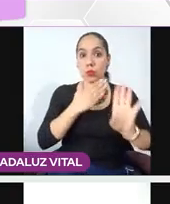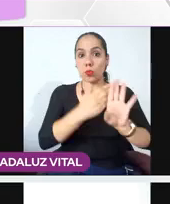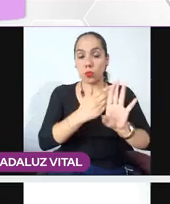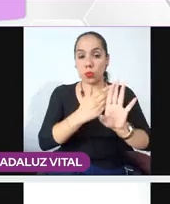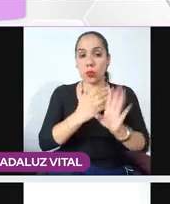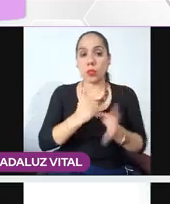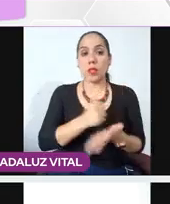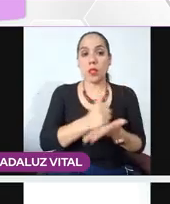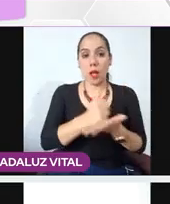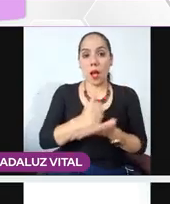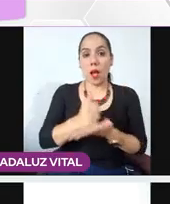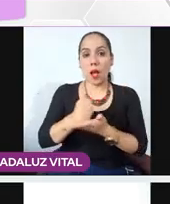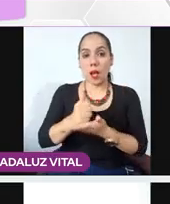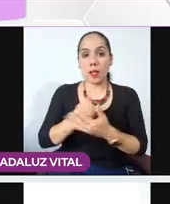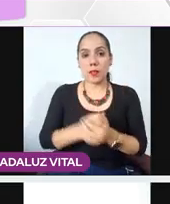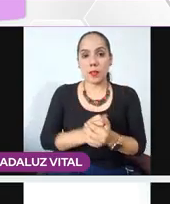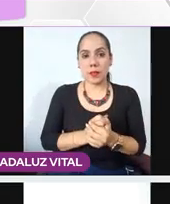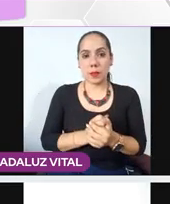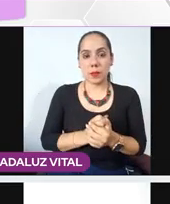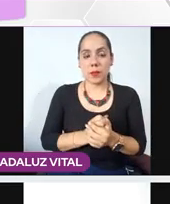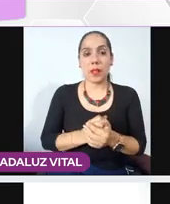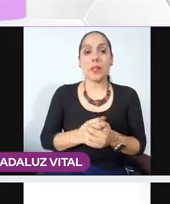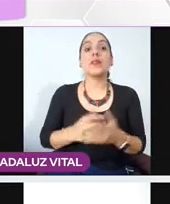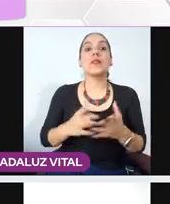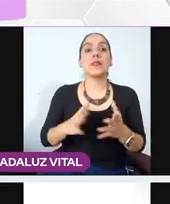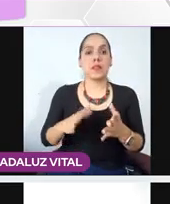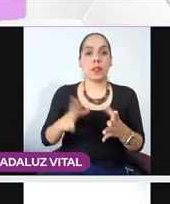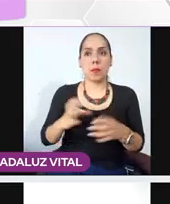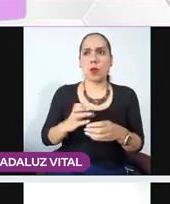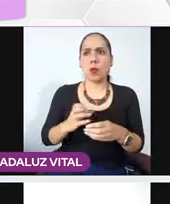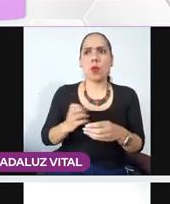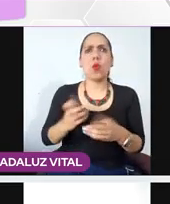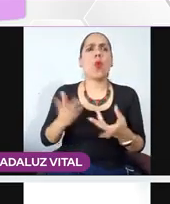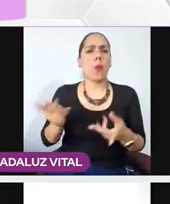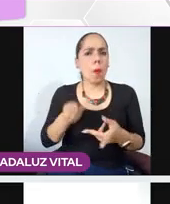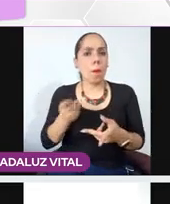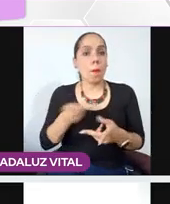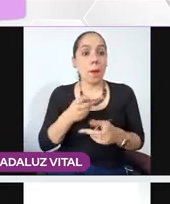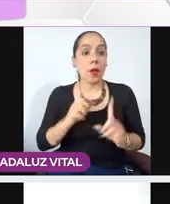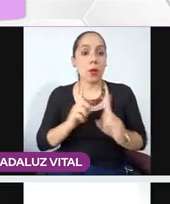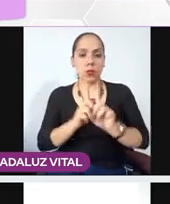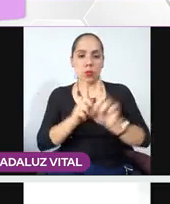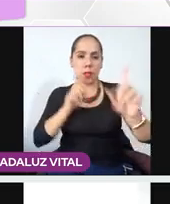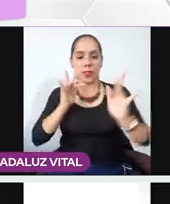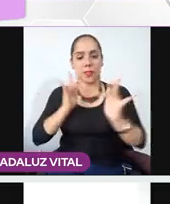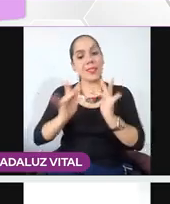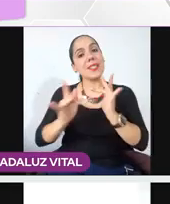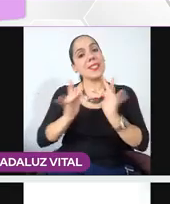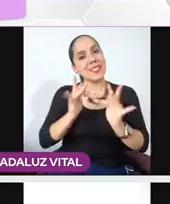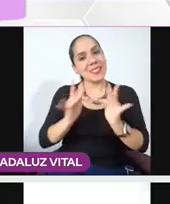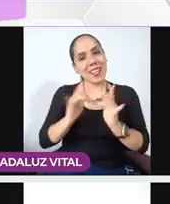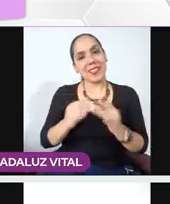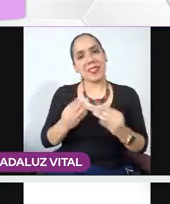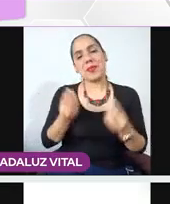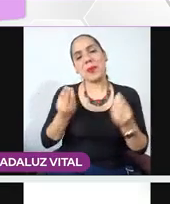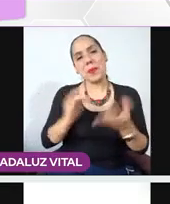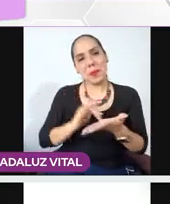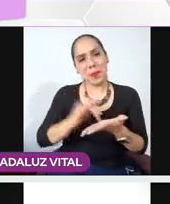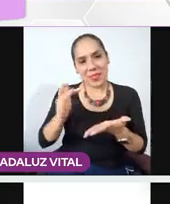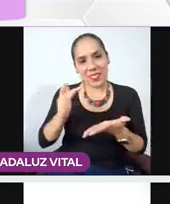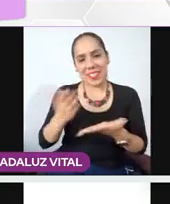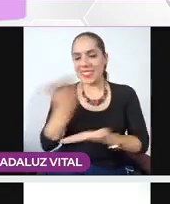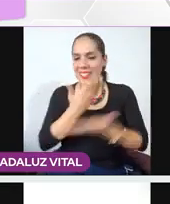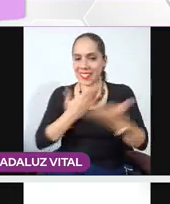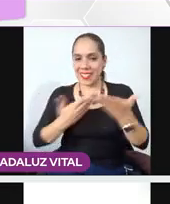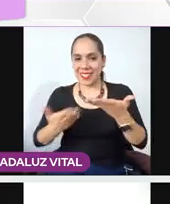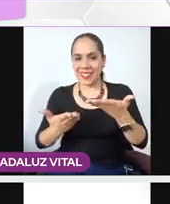confinamiento, proponiendo algo novedoso en la consulta a distancia. Muchas felicidades y bienvenida, maestra. Gracias. Asimismo, nos acompaña